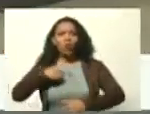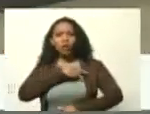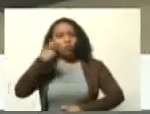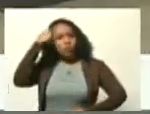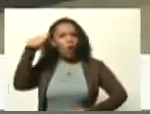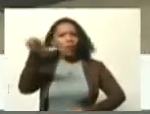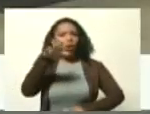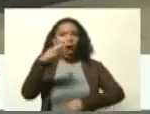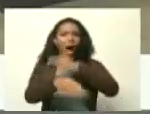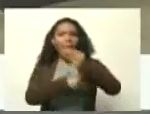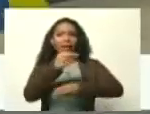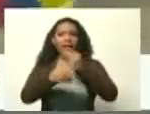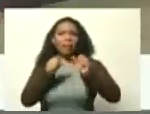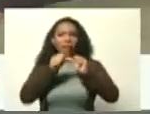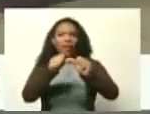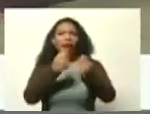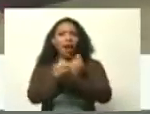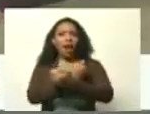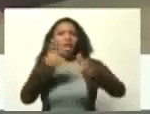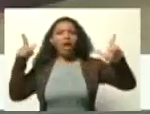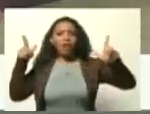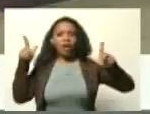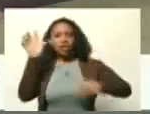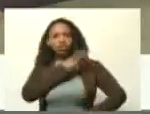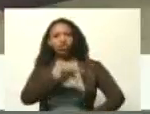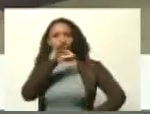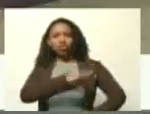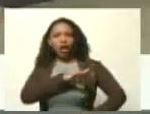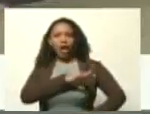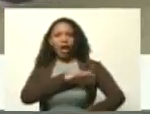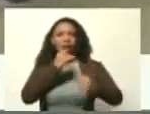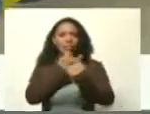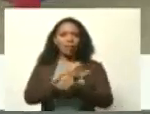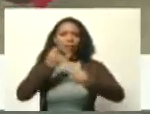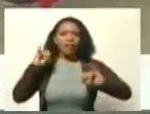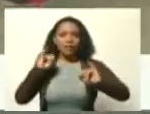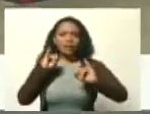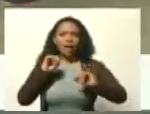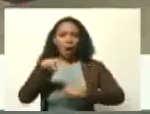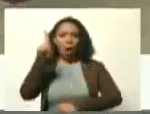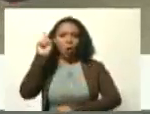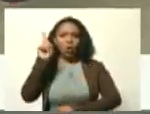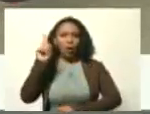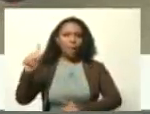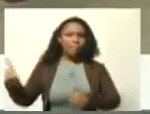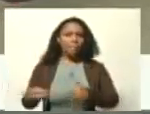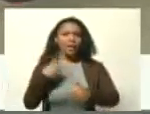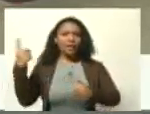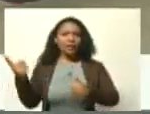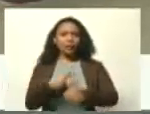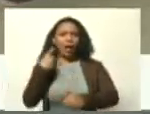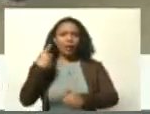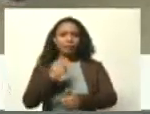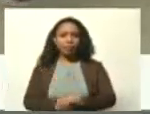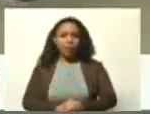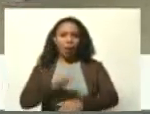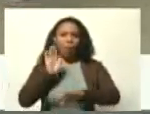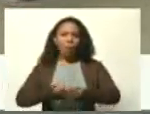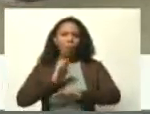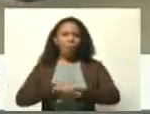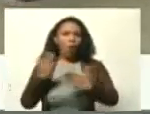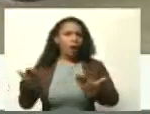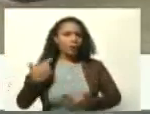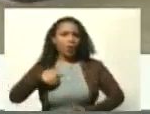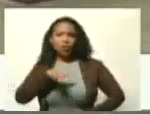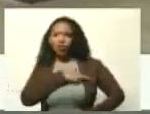pueblos, consolidar y mantener la libertad, la soberanía y la independencia es una de nuestras principales misiones, porque para